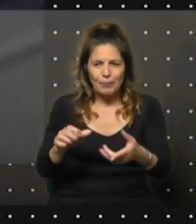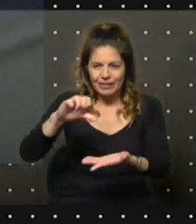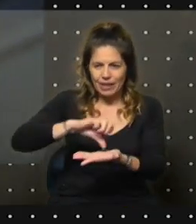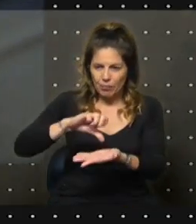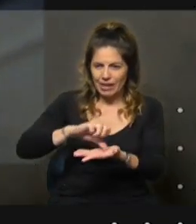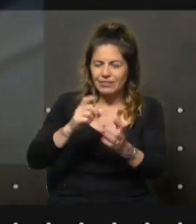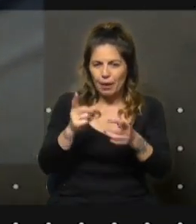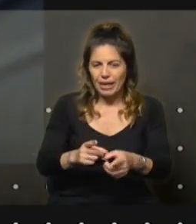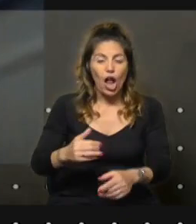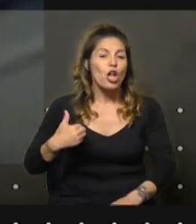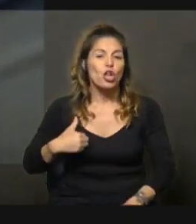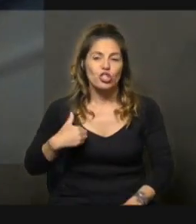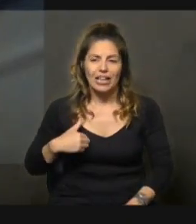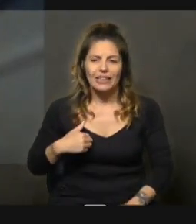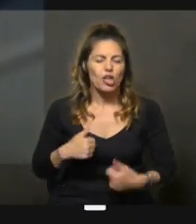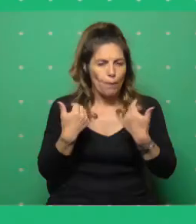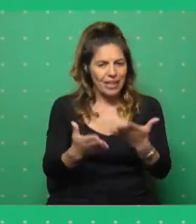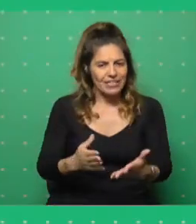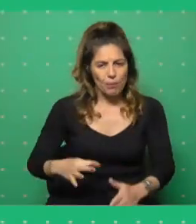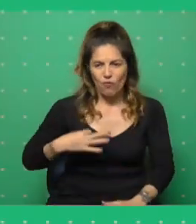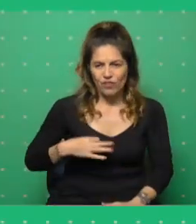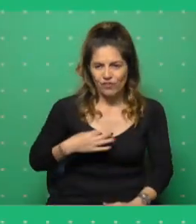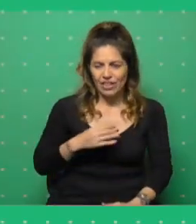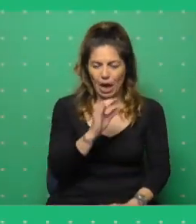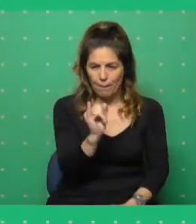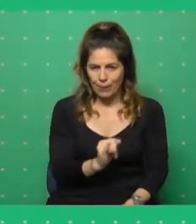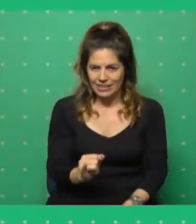digo los argentinos y argentinos merecemos vivir en